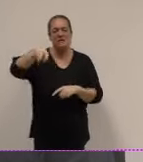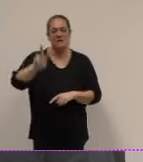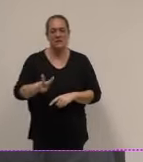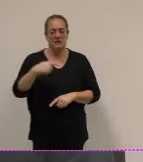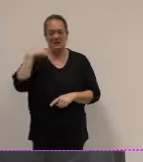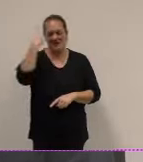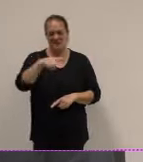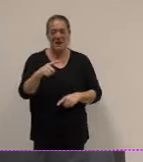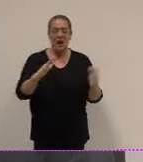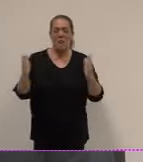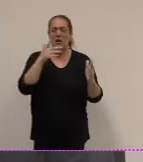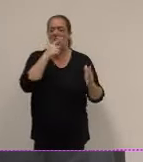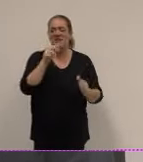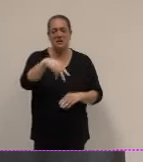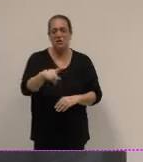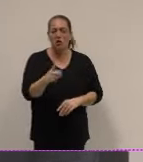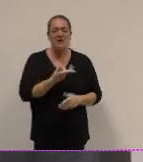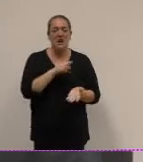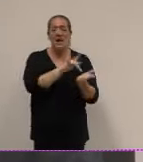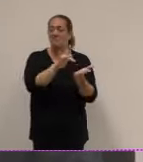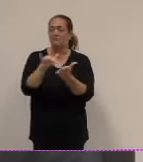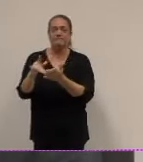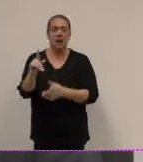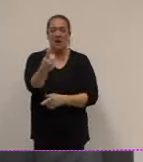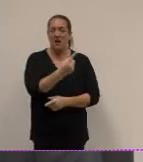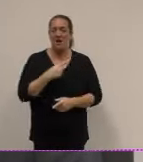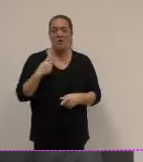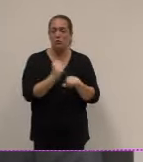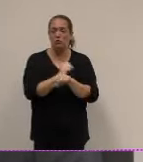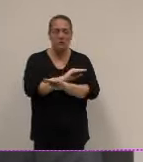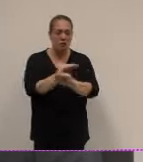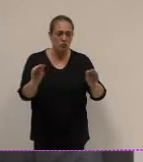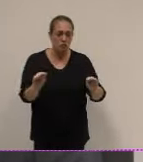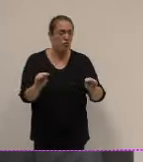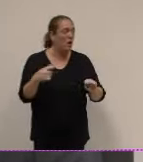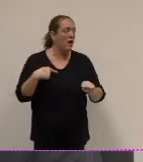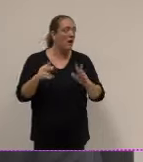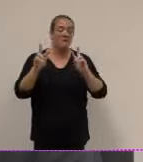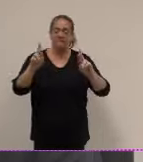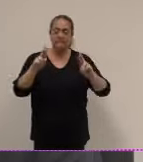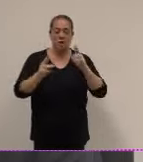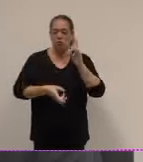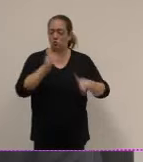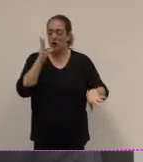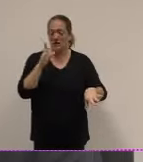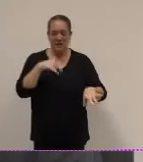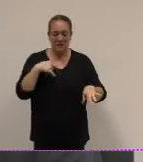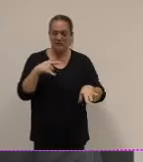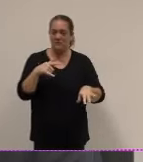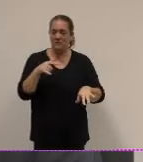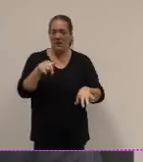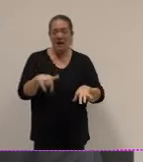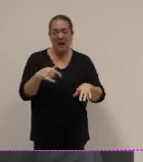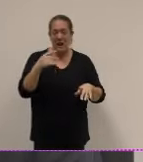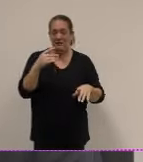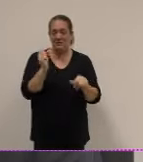sido una época fácil. Nos ha tocado a cada uno hacer lo que le tocaba hacer y desearles la mayor suerte del mundo en las tareas que tengan